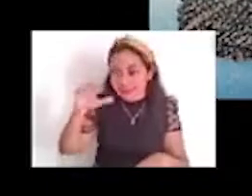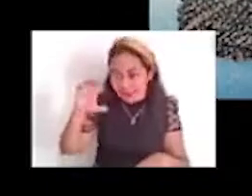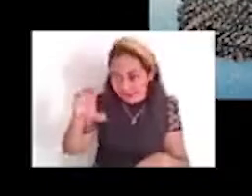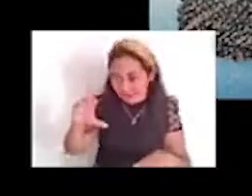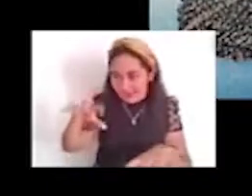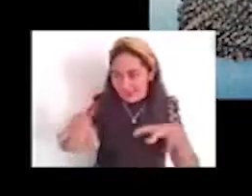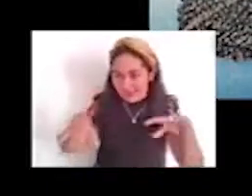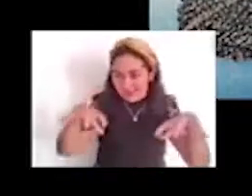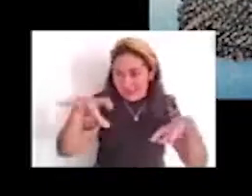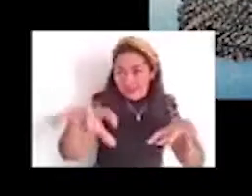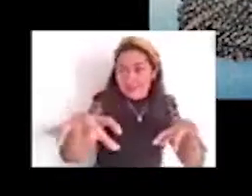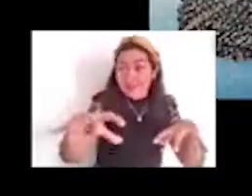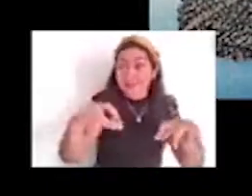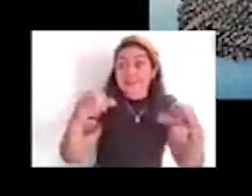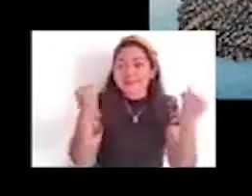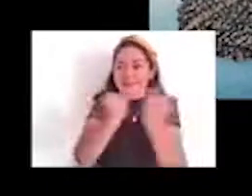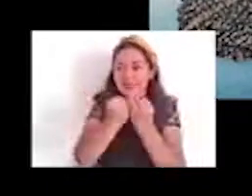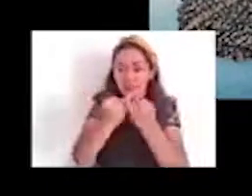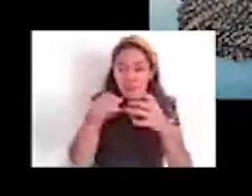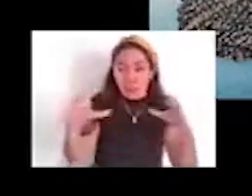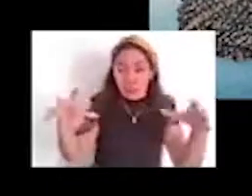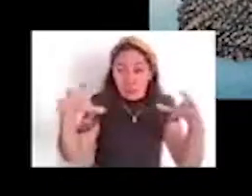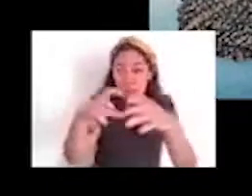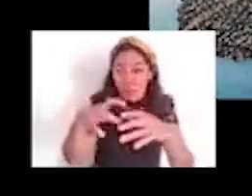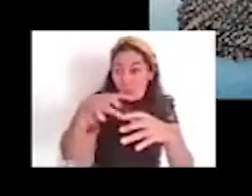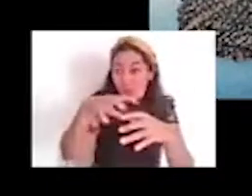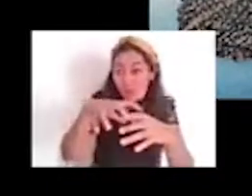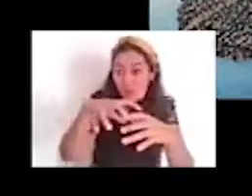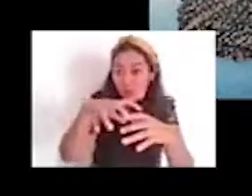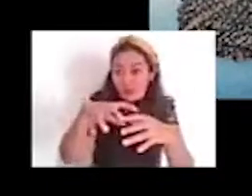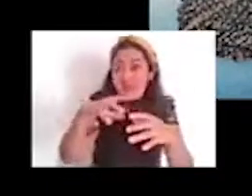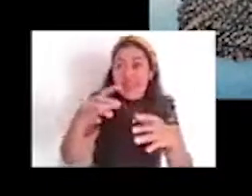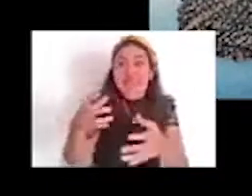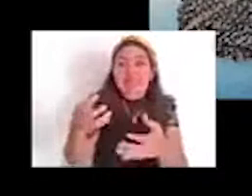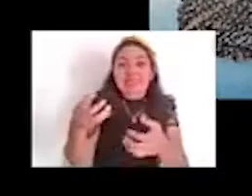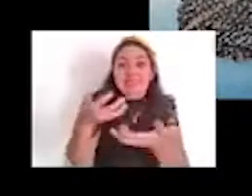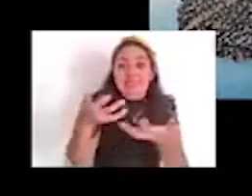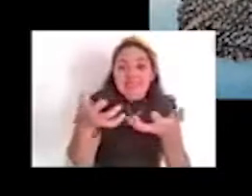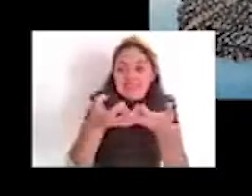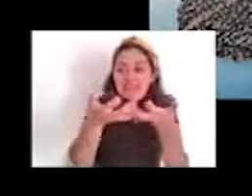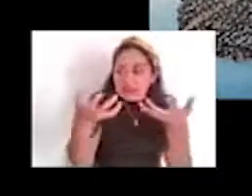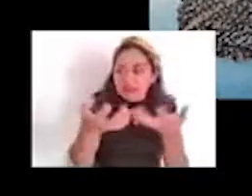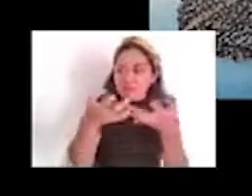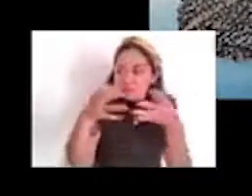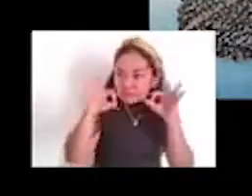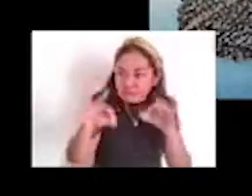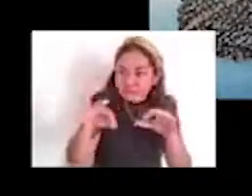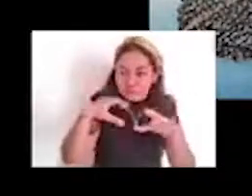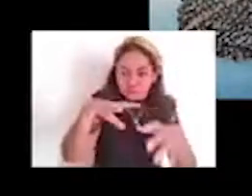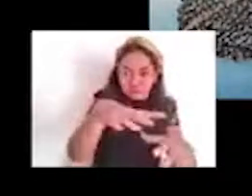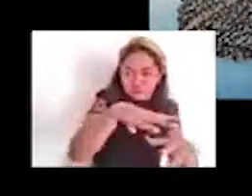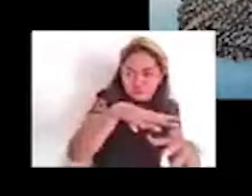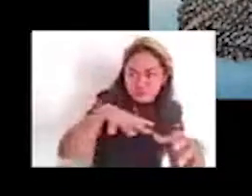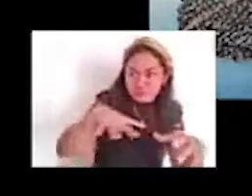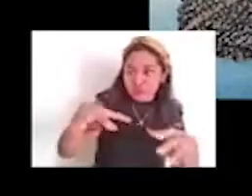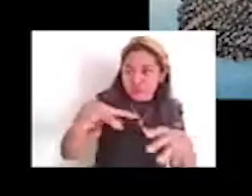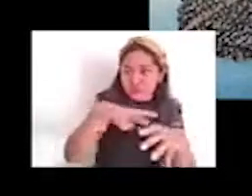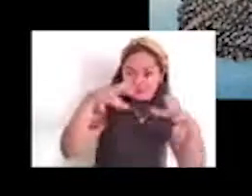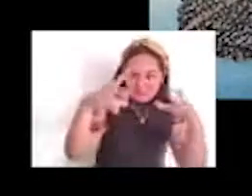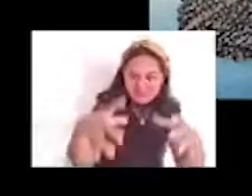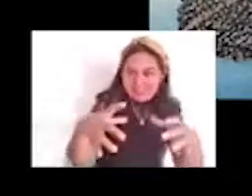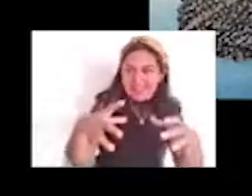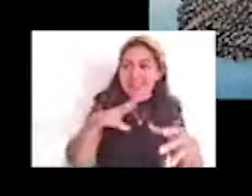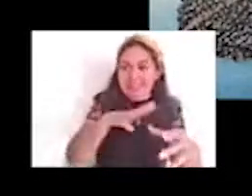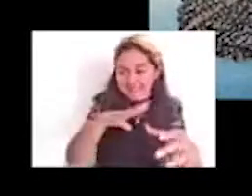une esta parcialidad con tierra firme directamente hacia la zona de Azcapotzalco. Y